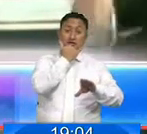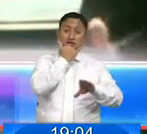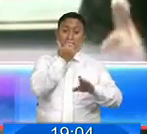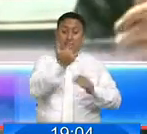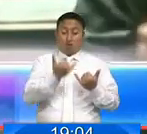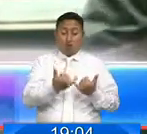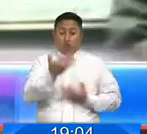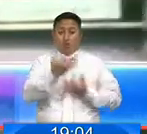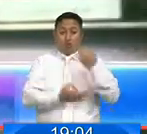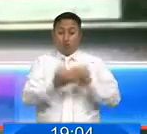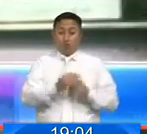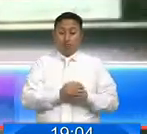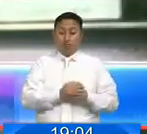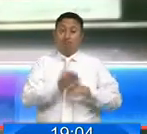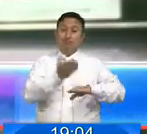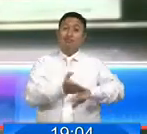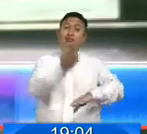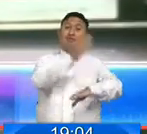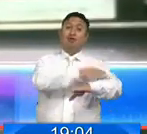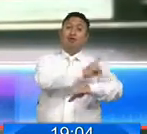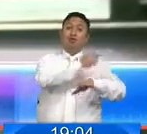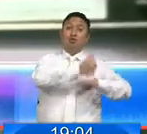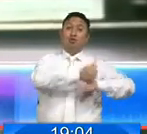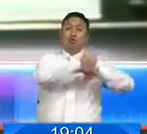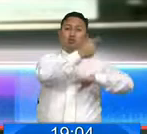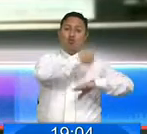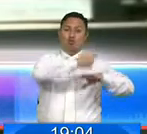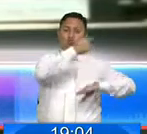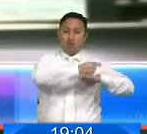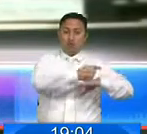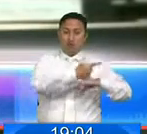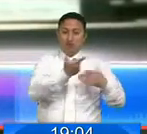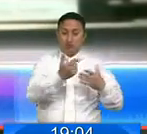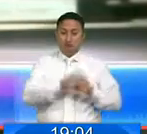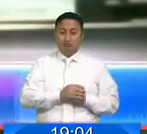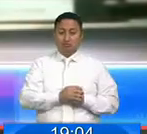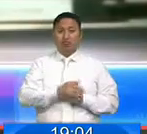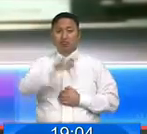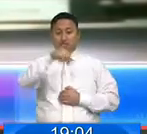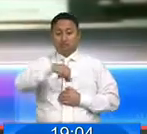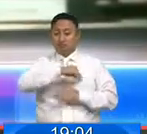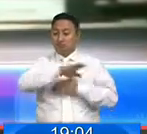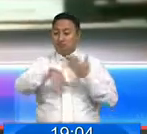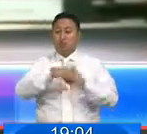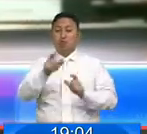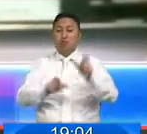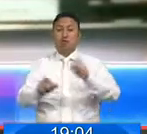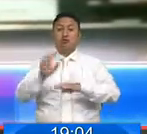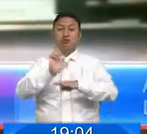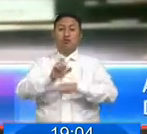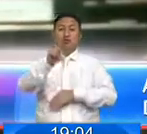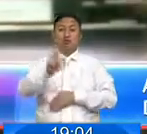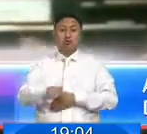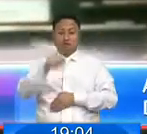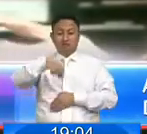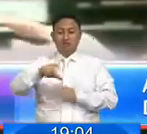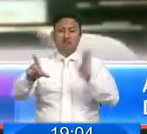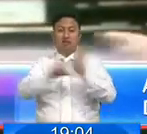juzgar cuando era gobernadora del Guayas, pues tiene que someterse como todo ciudadano ecuatoriano a la